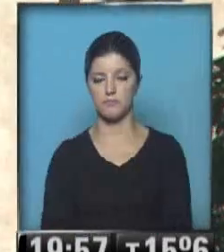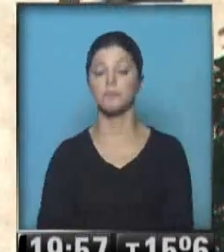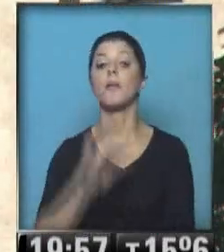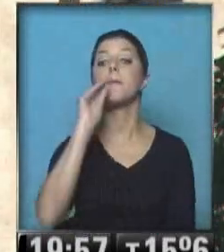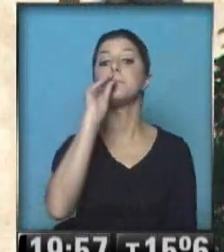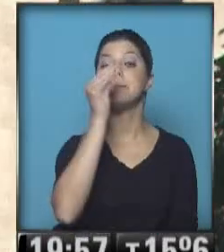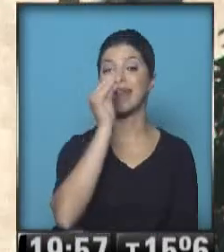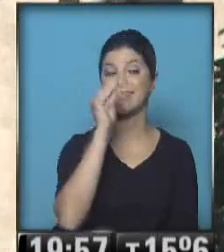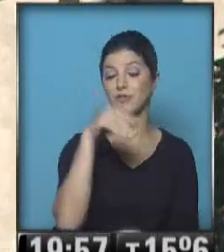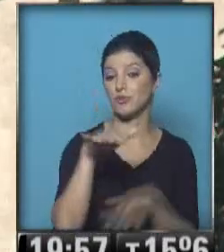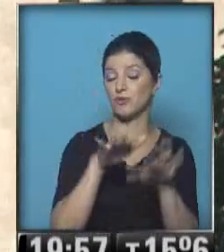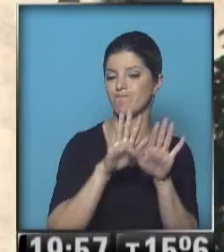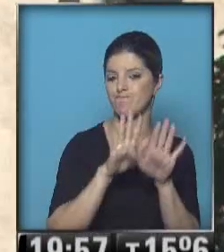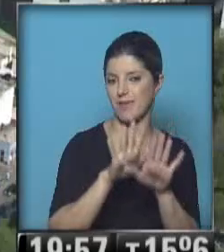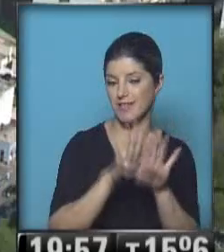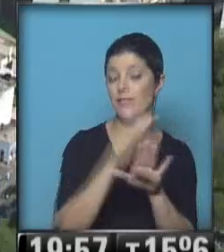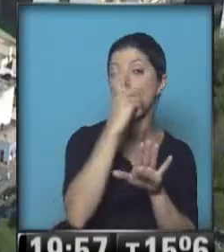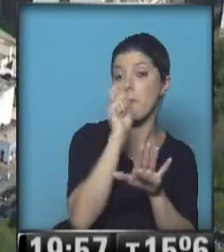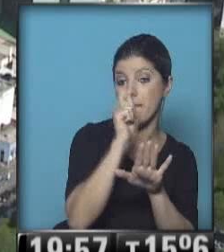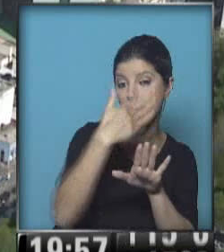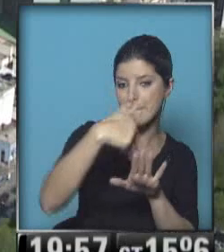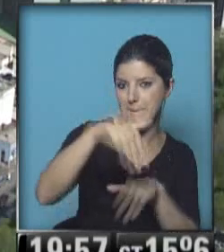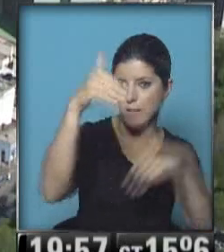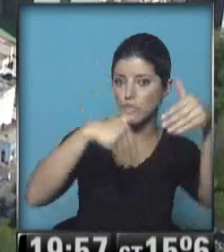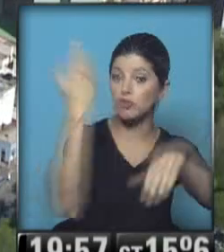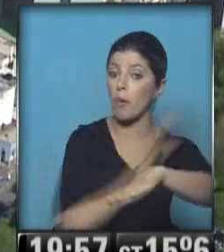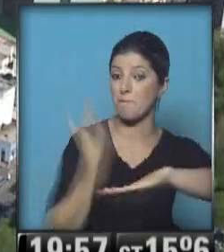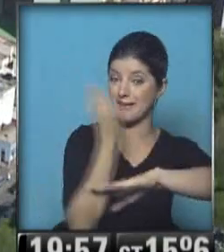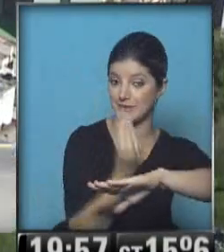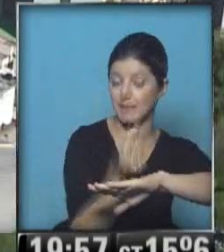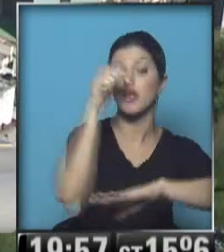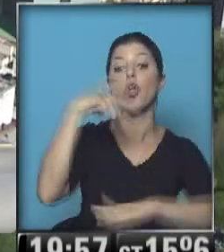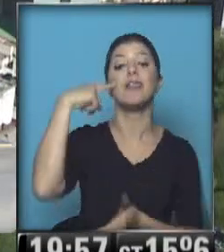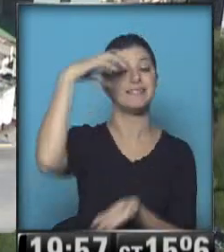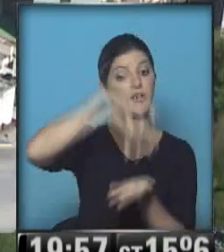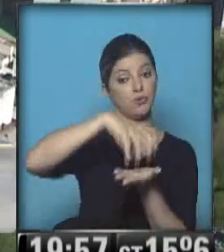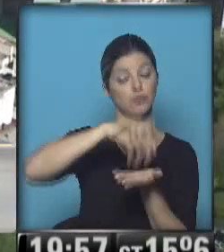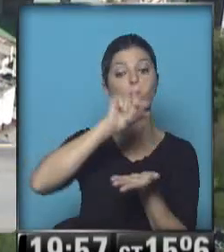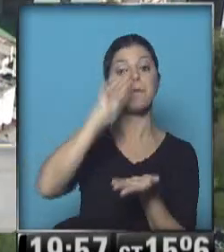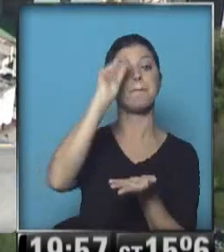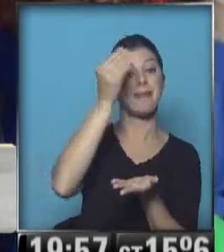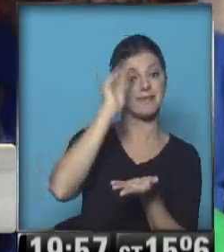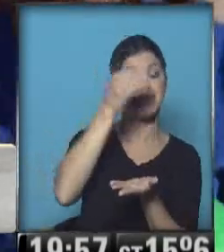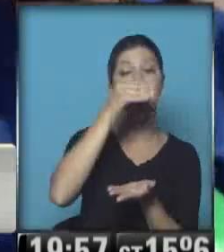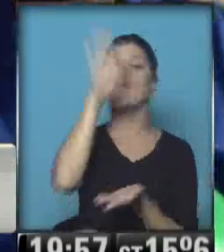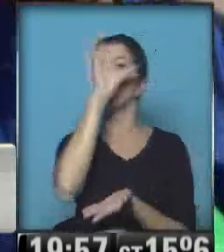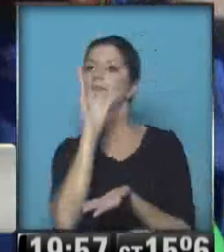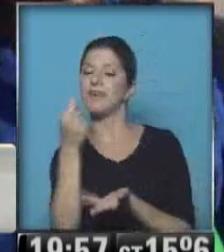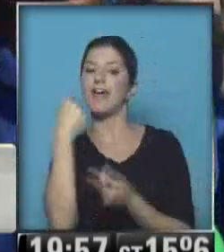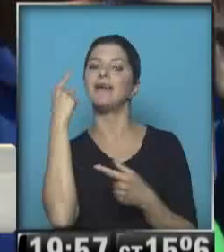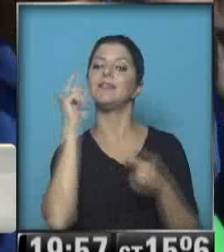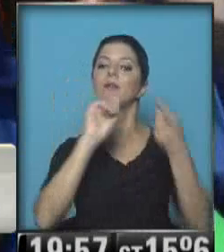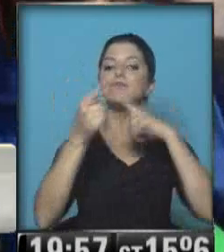está en recesión. A poco más de un mes de las elecciones presidenciales, el Instituto Brasileño de Geografía y Estadísticas de ese